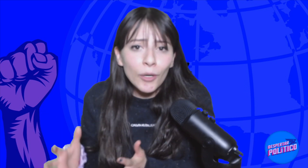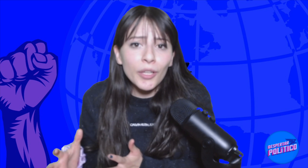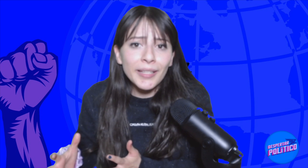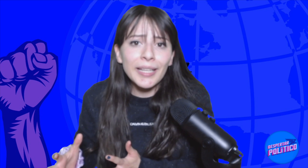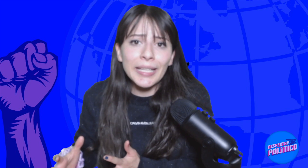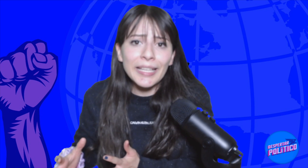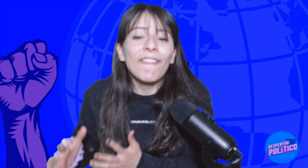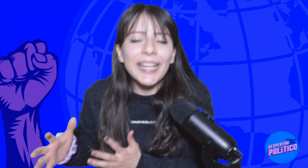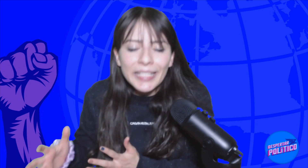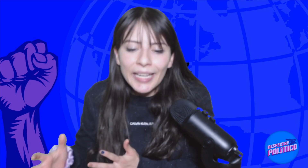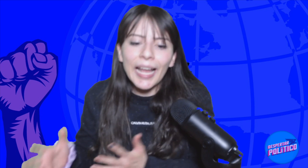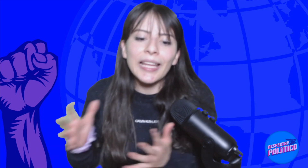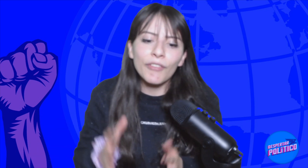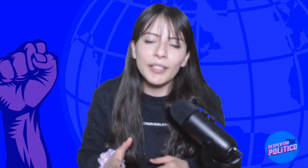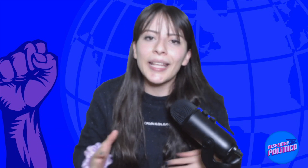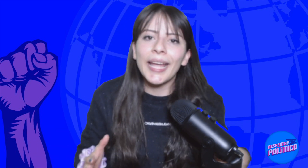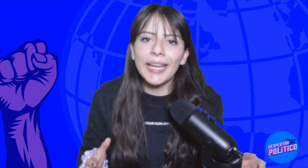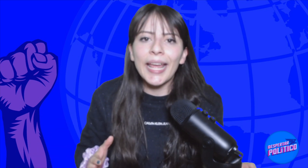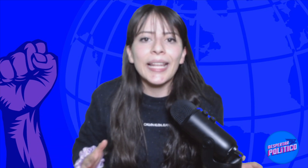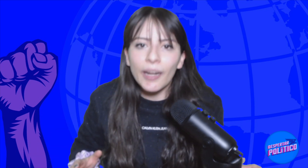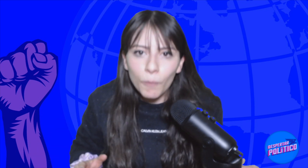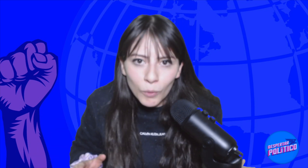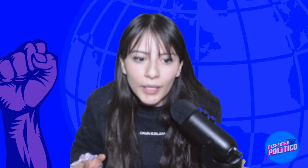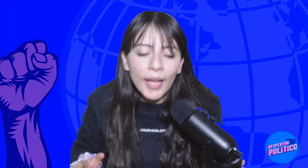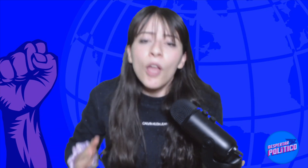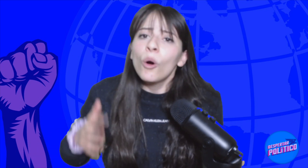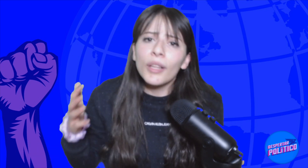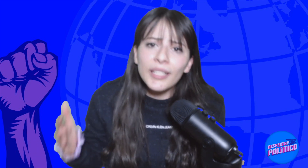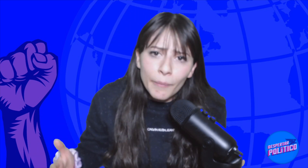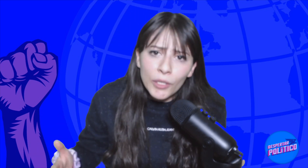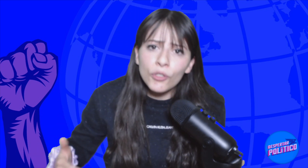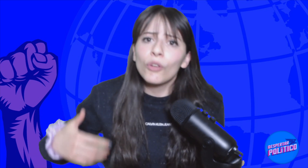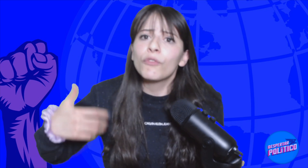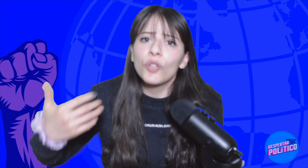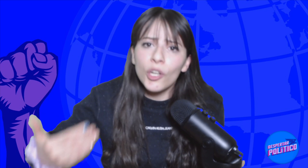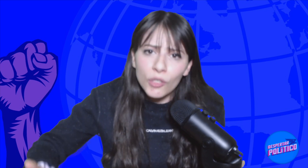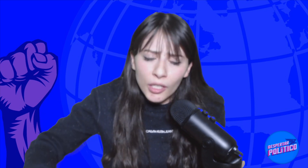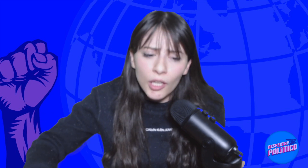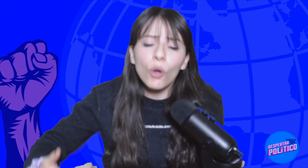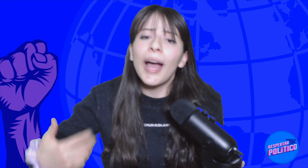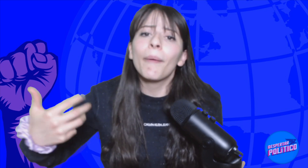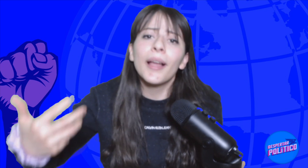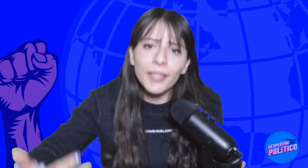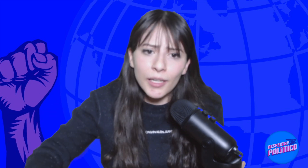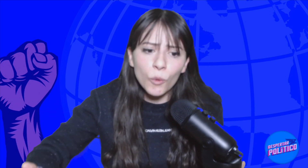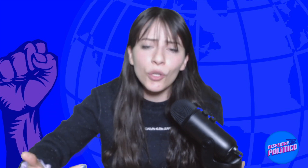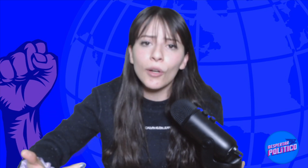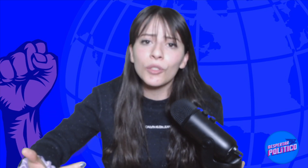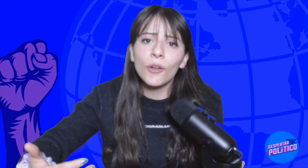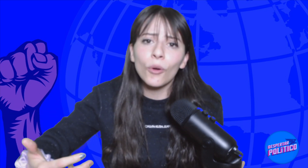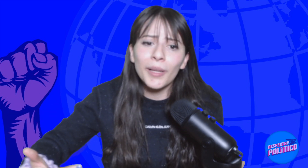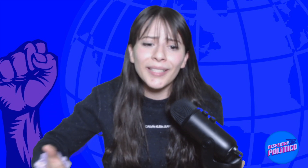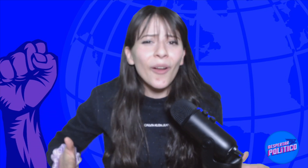que lleva a la Unidad de Inteligencia Financiera y la Fiscalía General de la República, órdenes de aprehensión, funcionarios detenidos, avances en el juicio